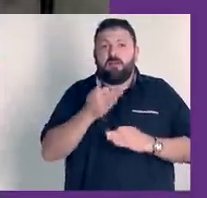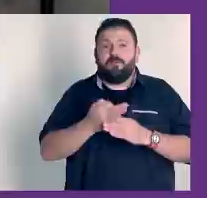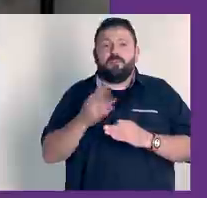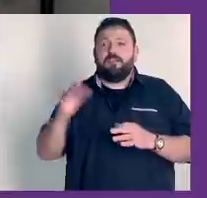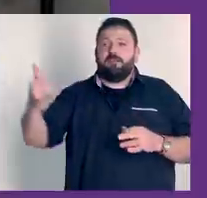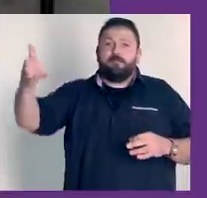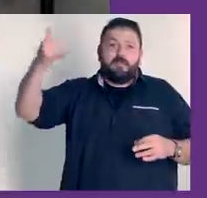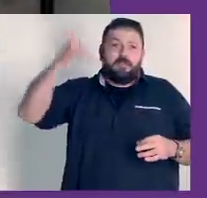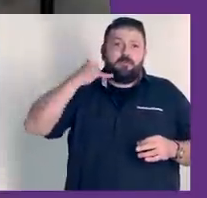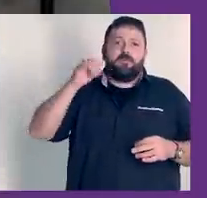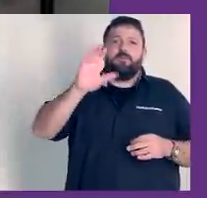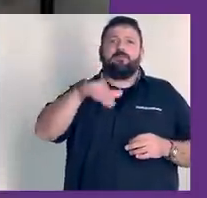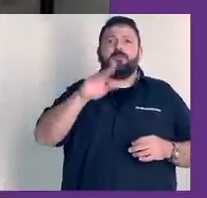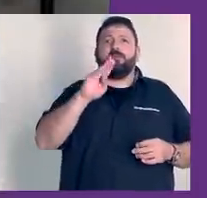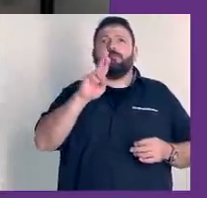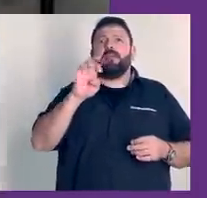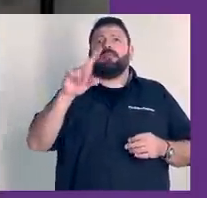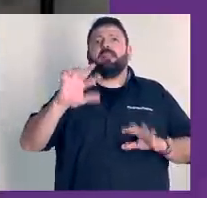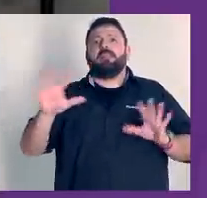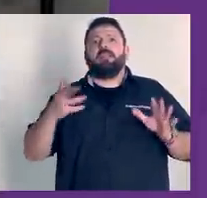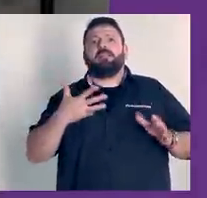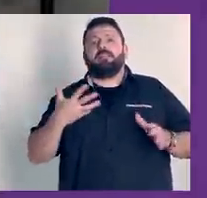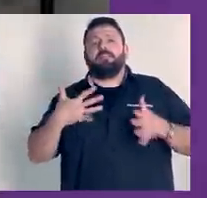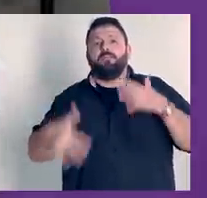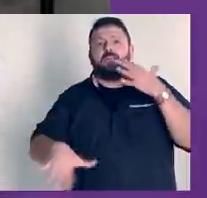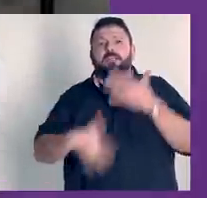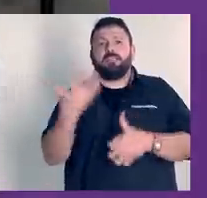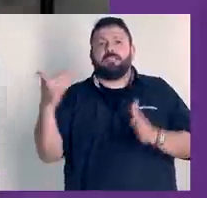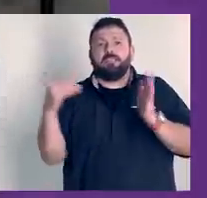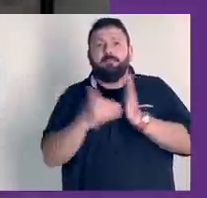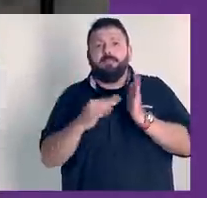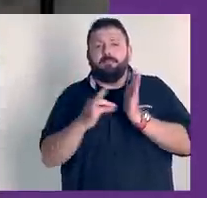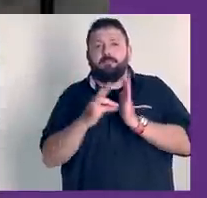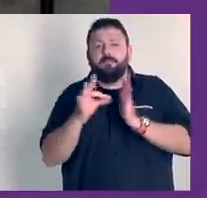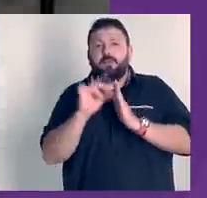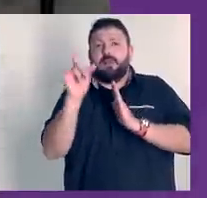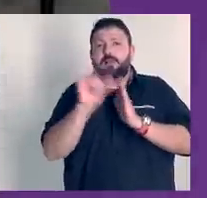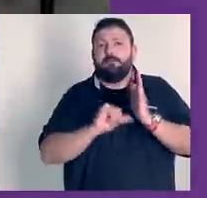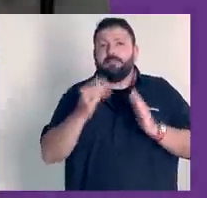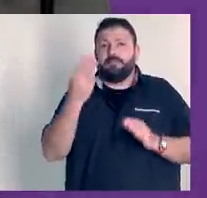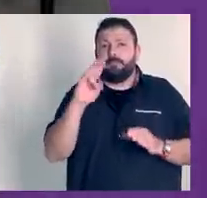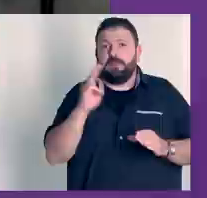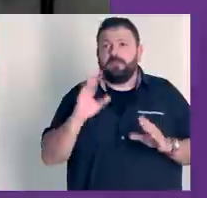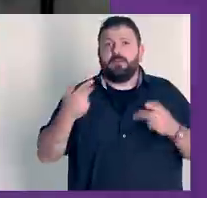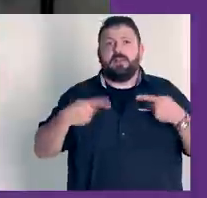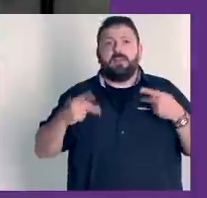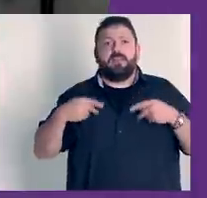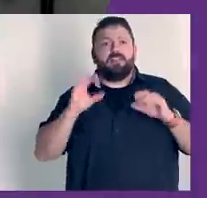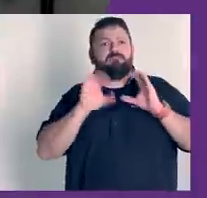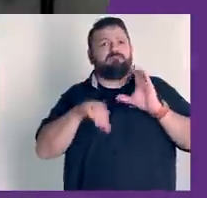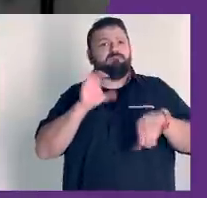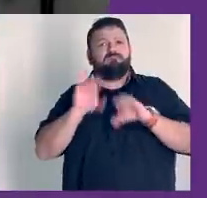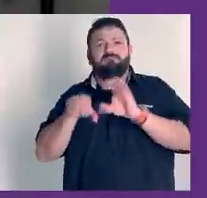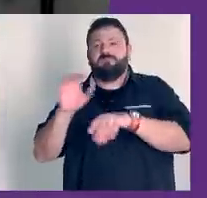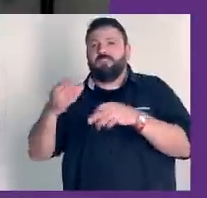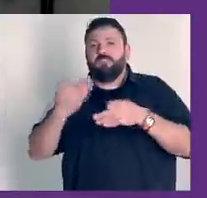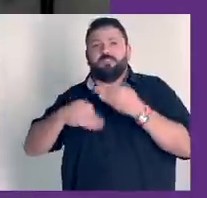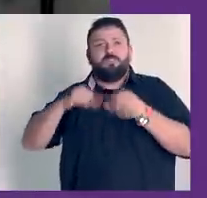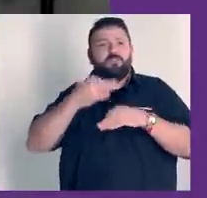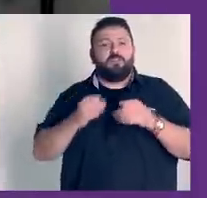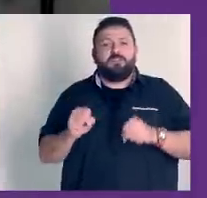de hablar, me dijo, Brenda, llevo 15,000 puntos en el mes de mayo, de la gente que hemos ido inscribiendo, de la gente que